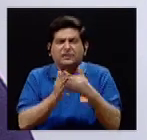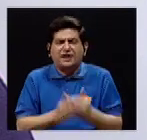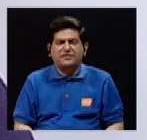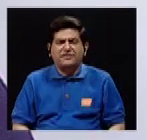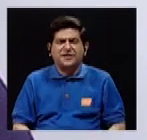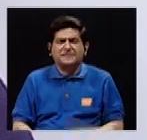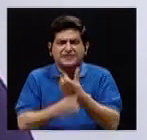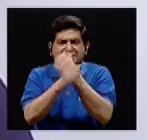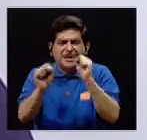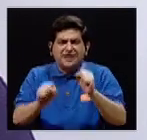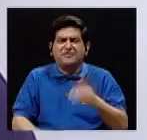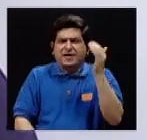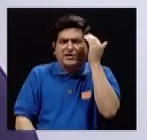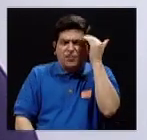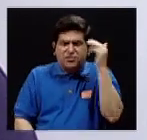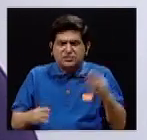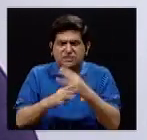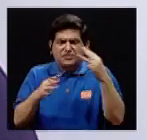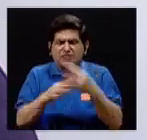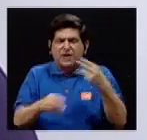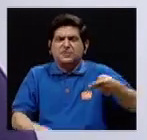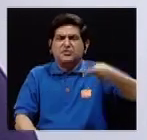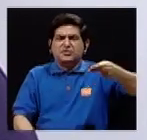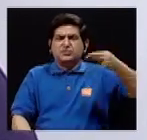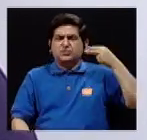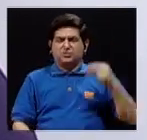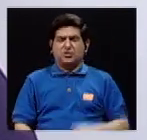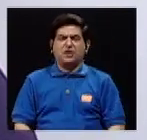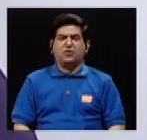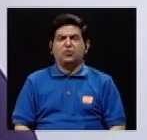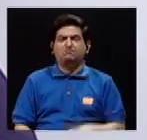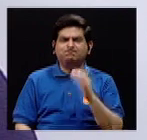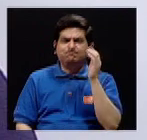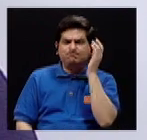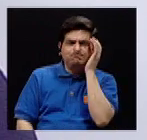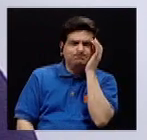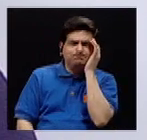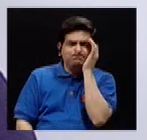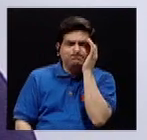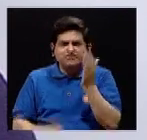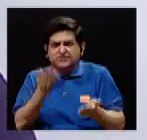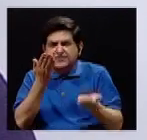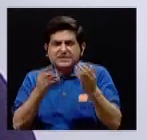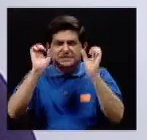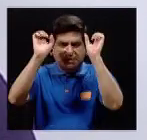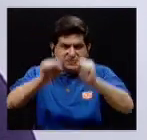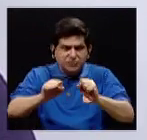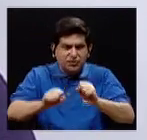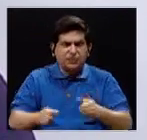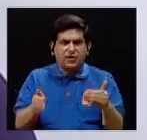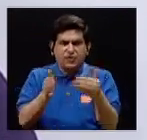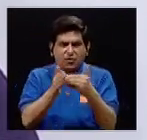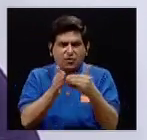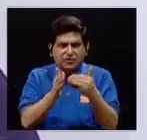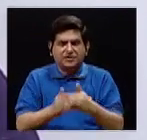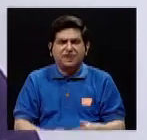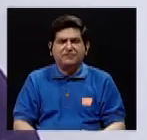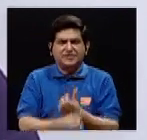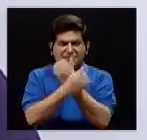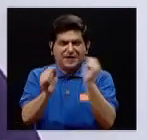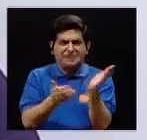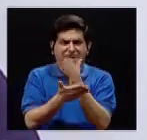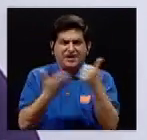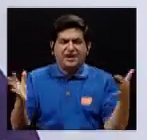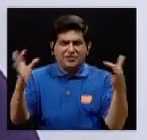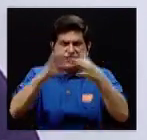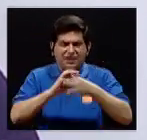matemático histórico Y entonces surgió la inquietud de de recuperar algo que tuviera que ver con la